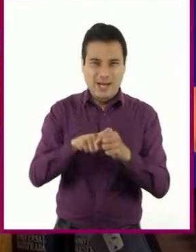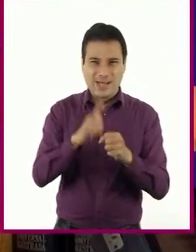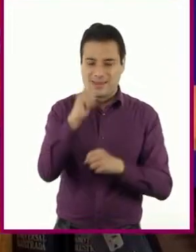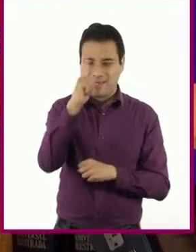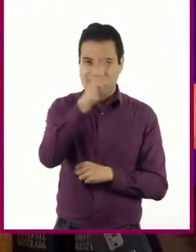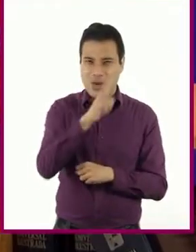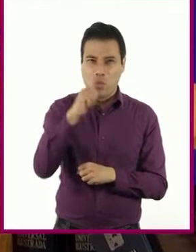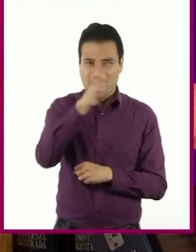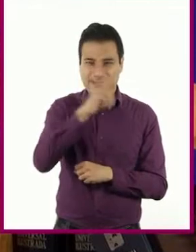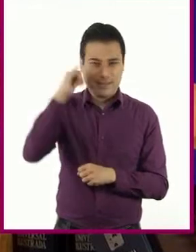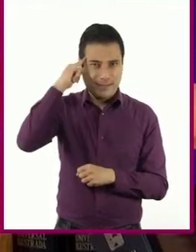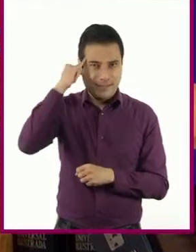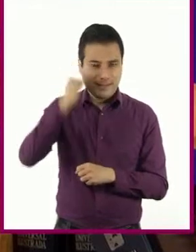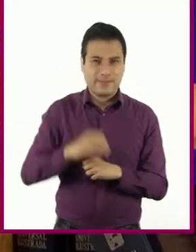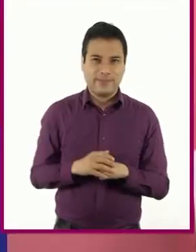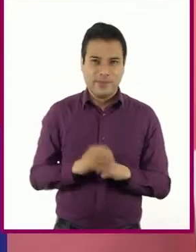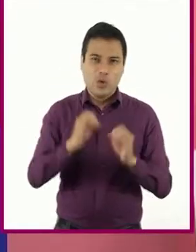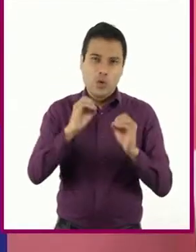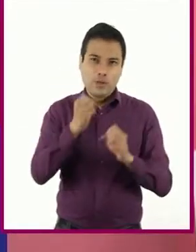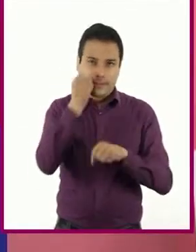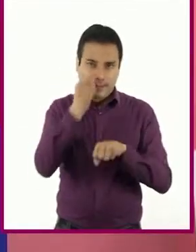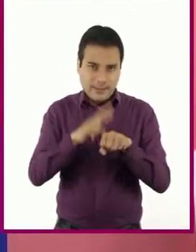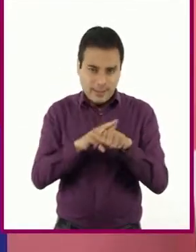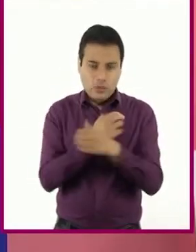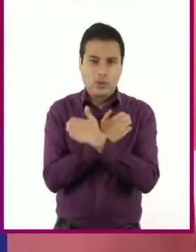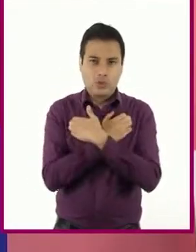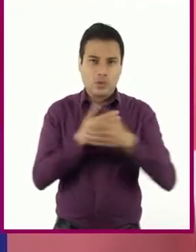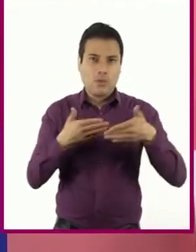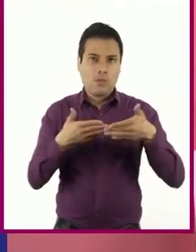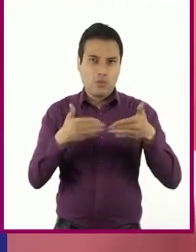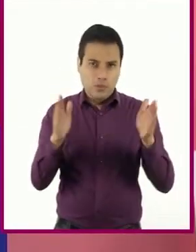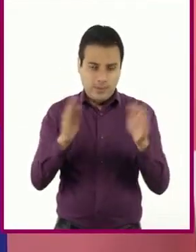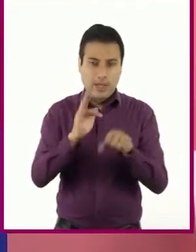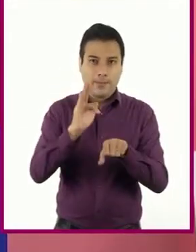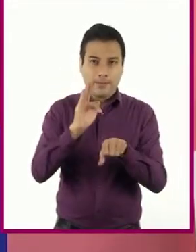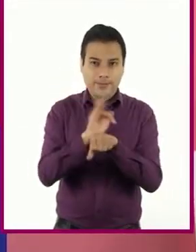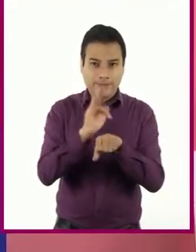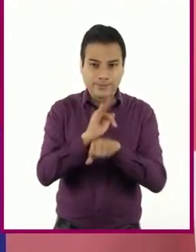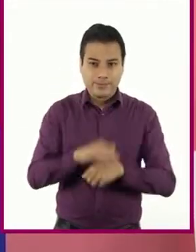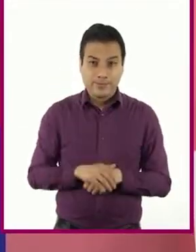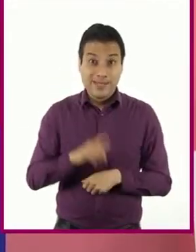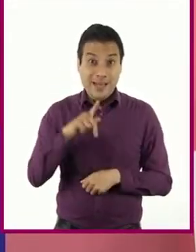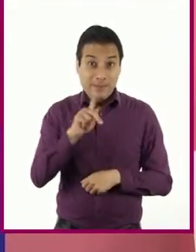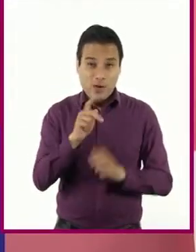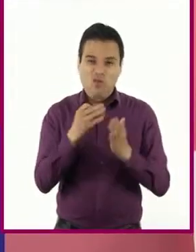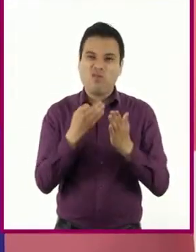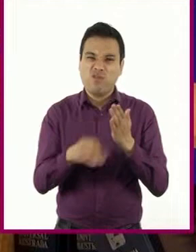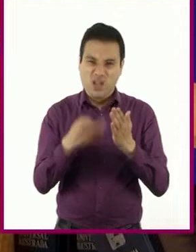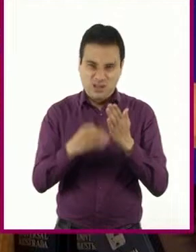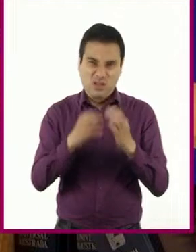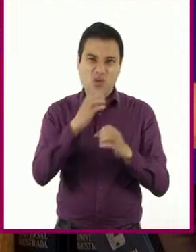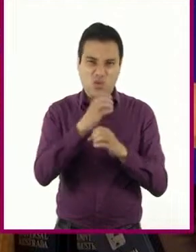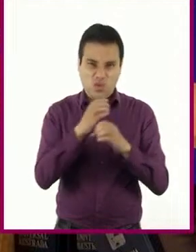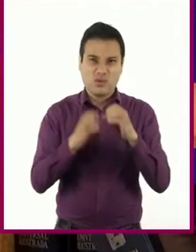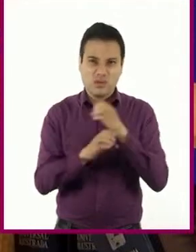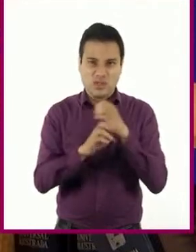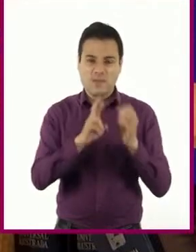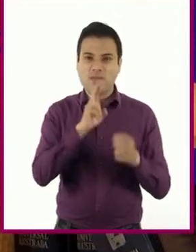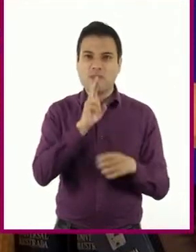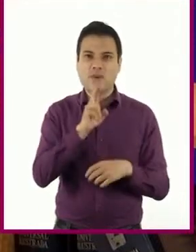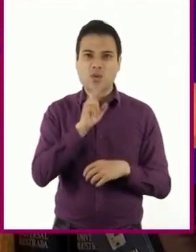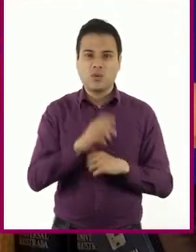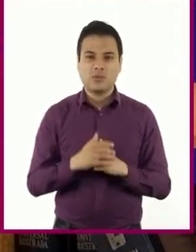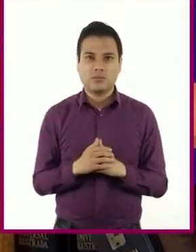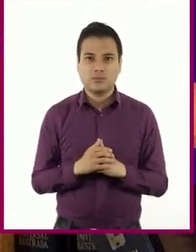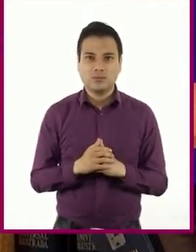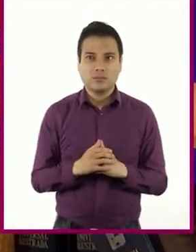INALI, o la Secretaría de Educación Pública. Sin embargo, en la práctica, aún hay mucho camino por recorrer. Entonces,